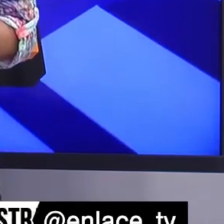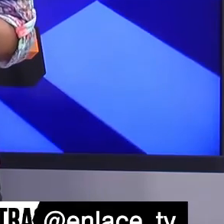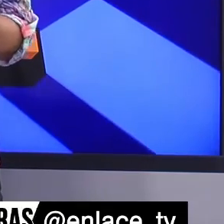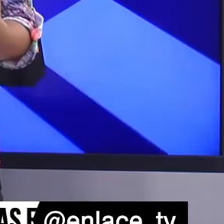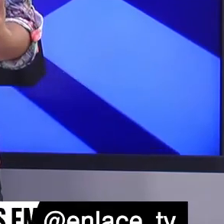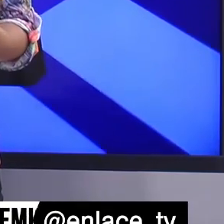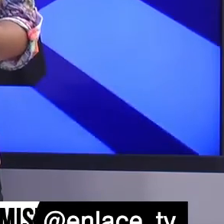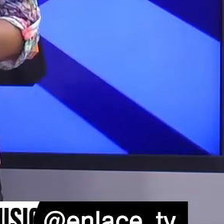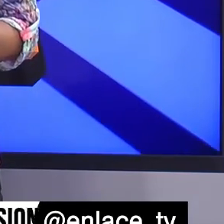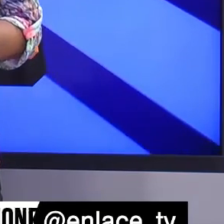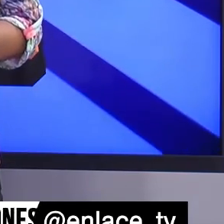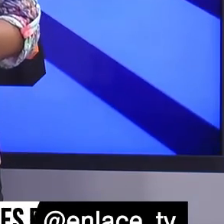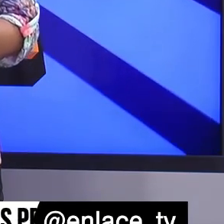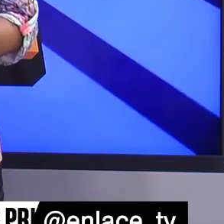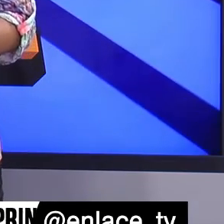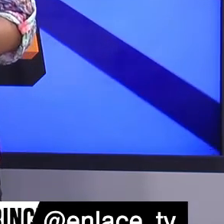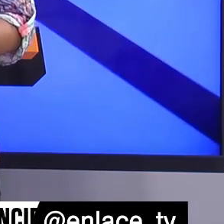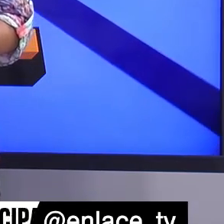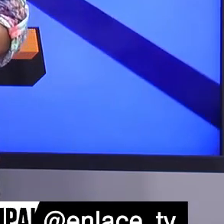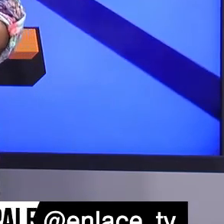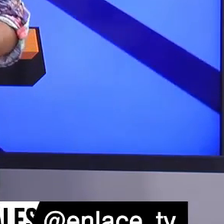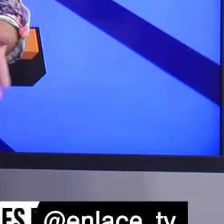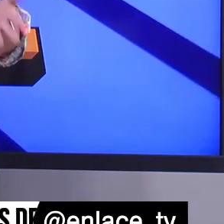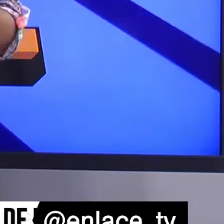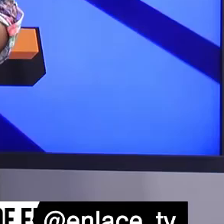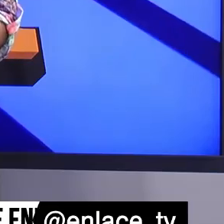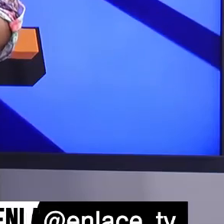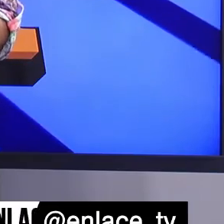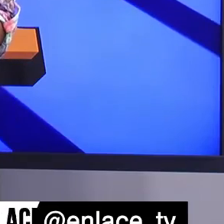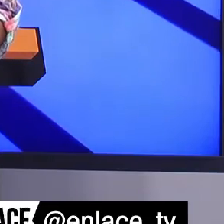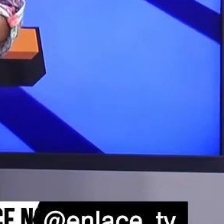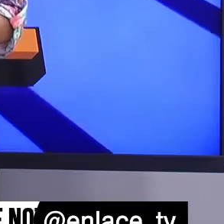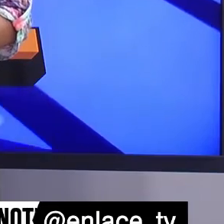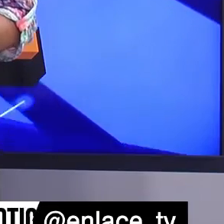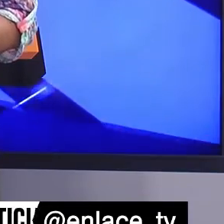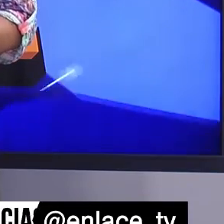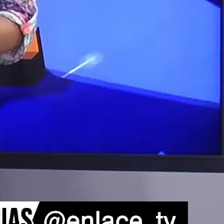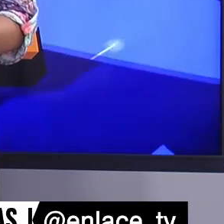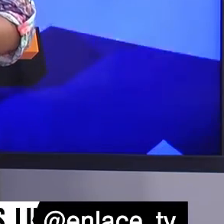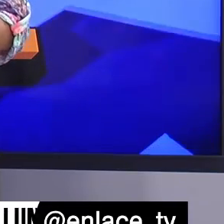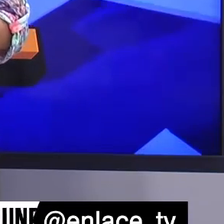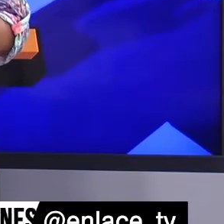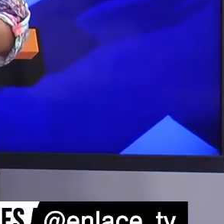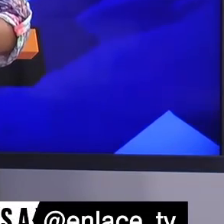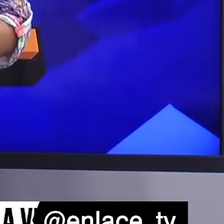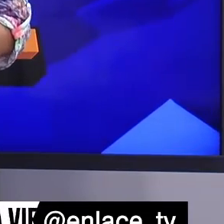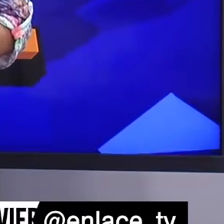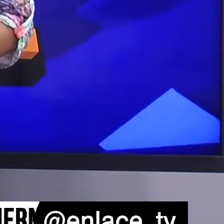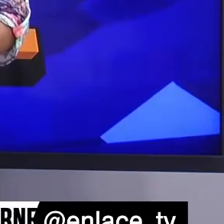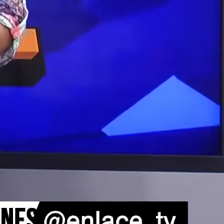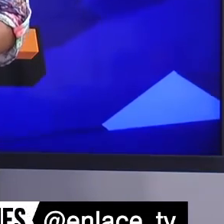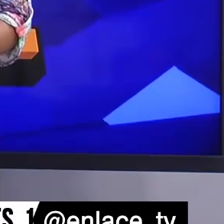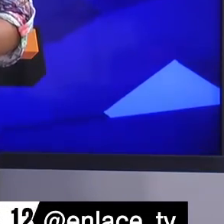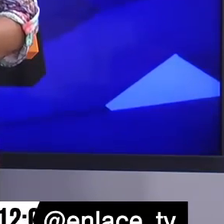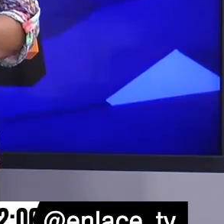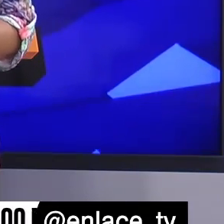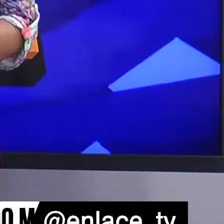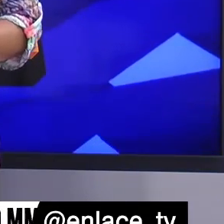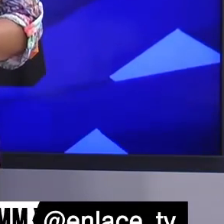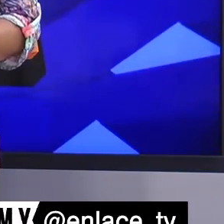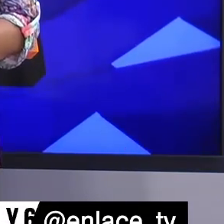una construcción que se realiza en el lugar. Estas y otras informaciones serán tratadas en la presente emisión. Bienvenidos a